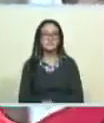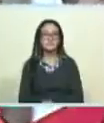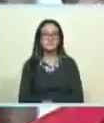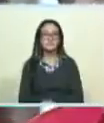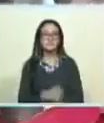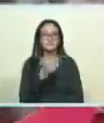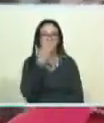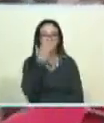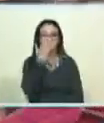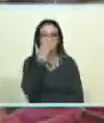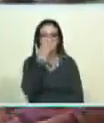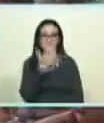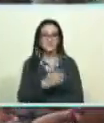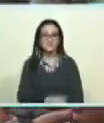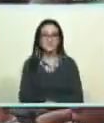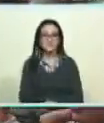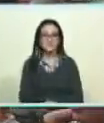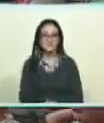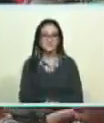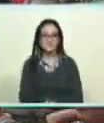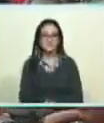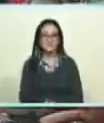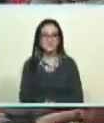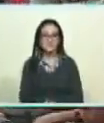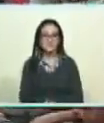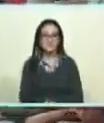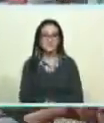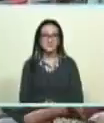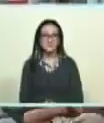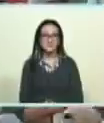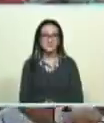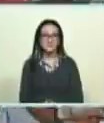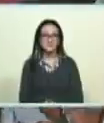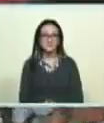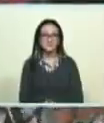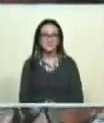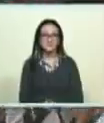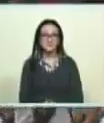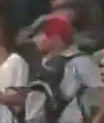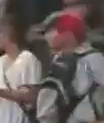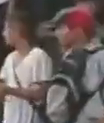Ok, nos vamos para allá, nos vamos para allá.